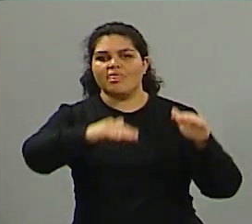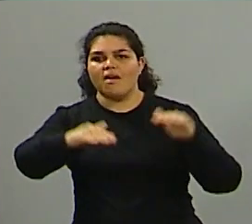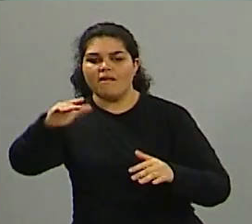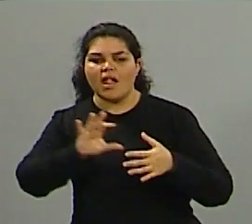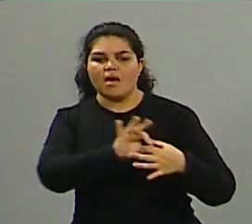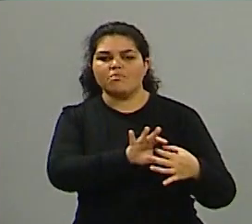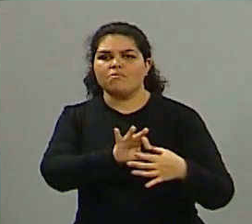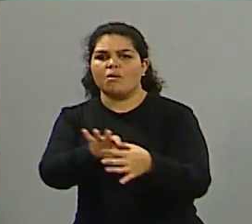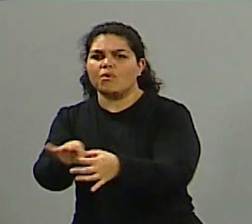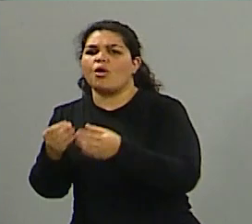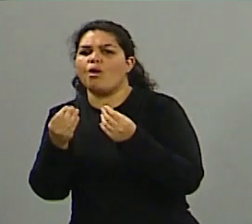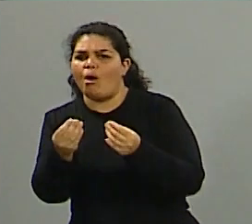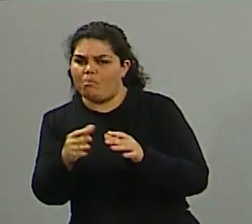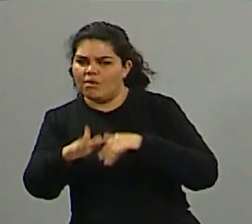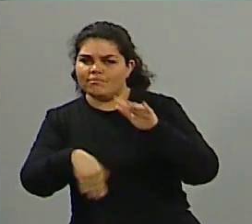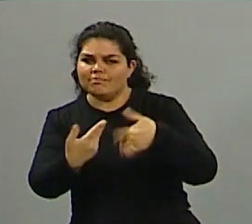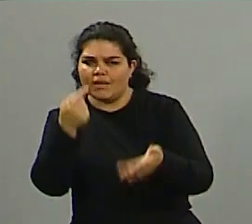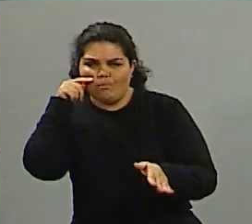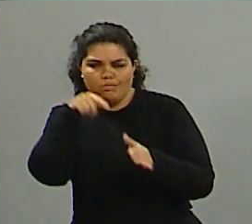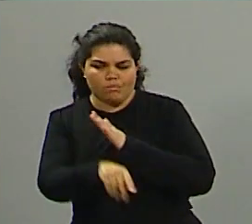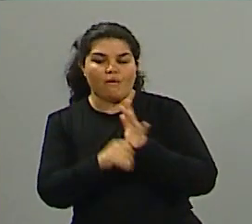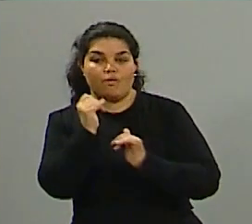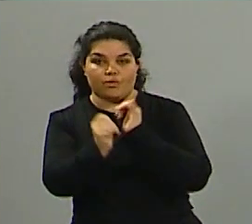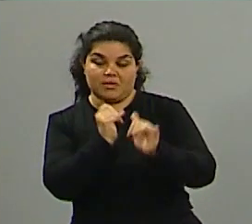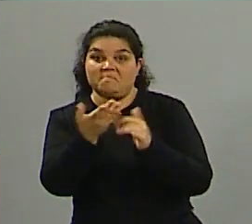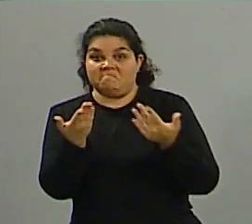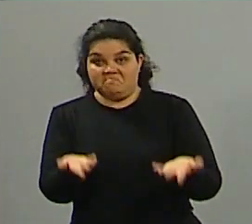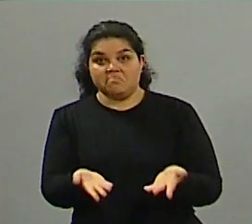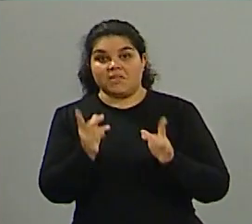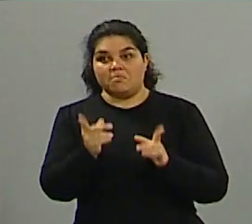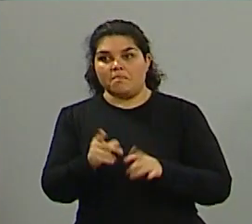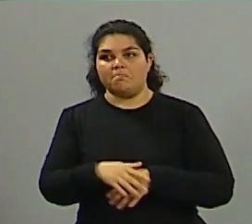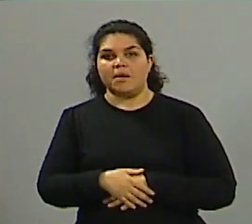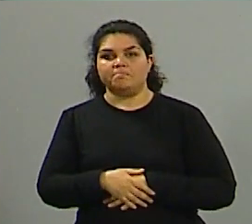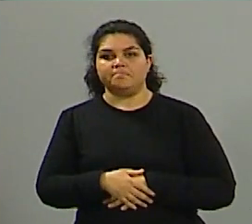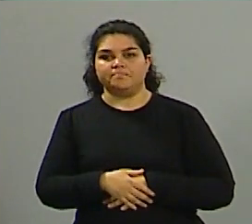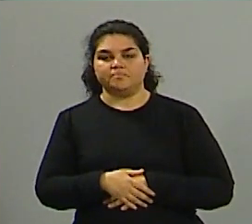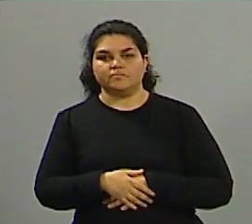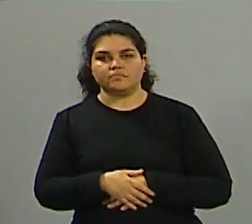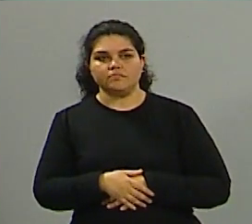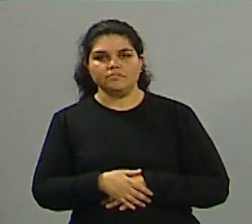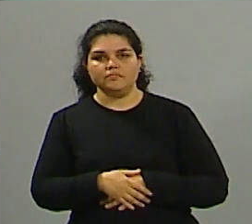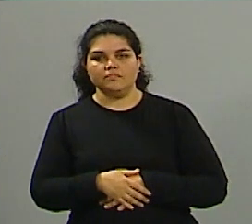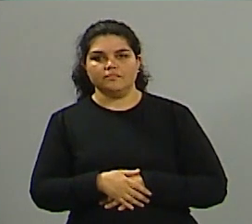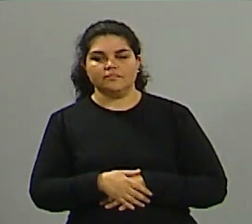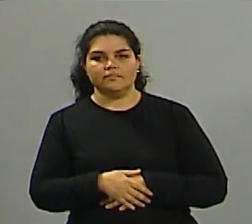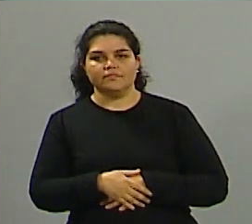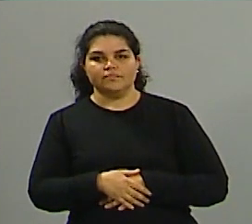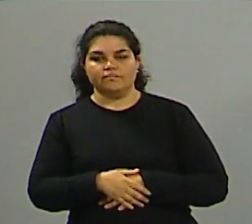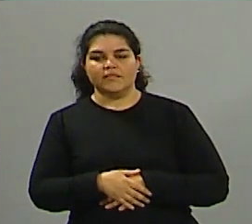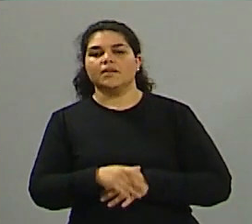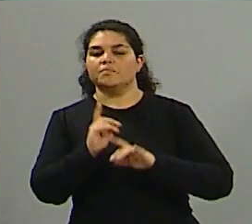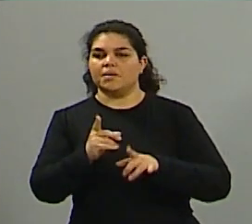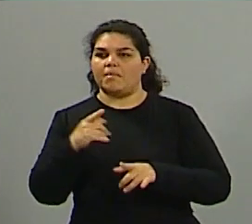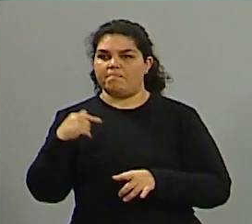un pantallazo de, bueno, con qué se encuentra, quién es el que viene. Venimos de un proceso